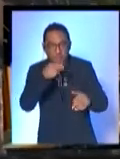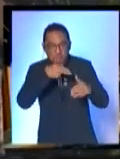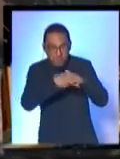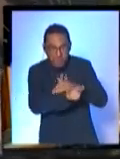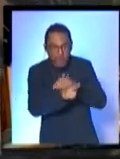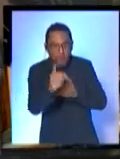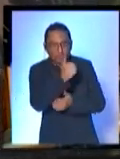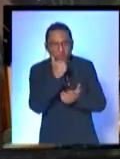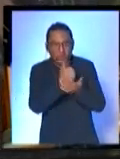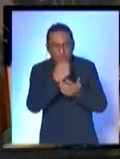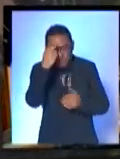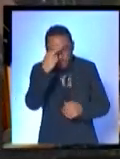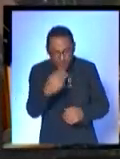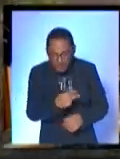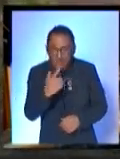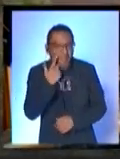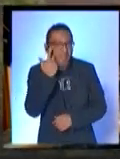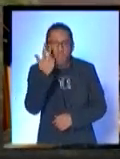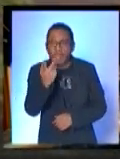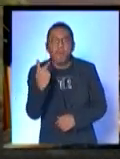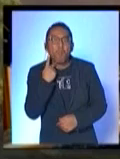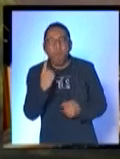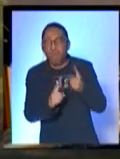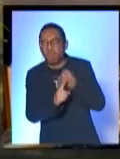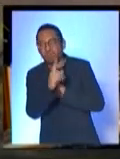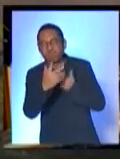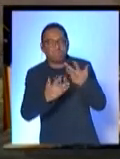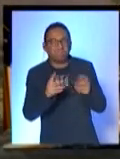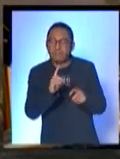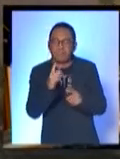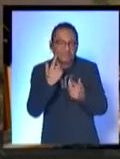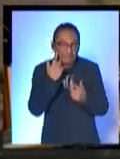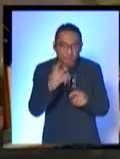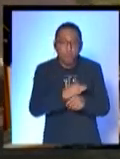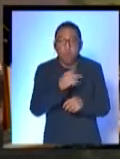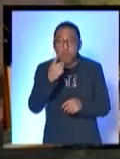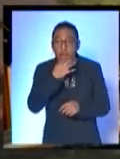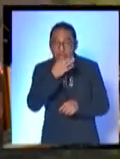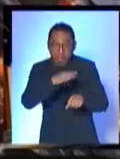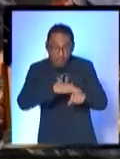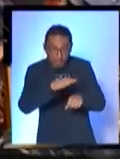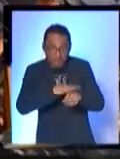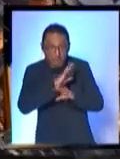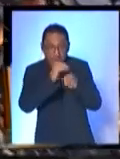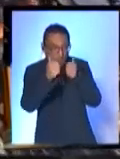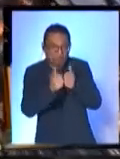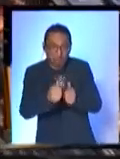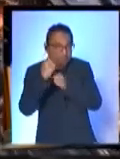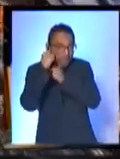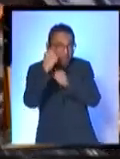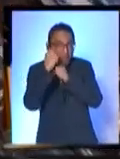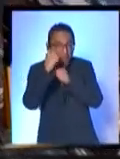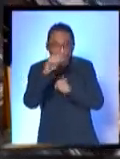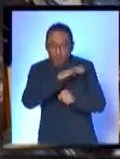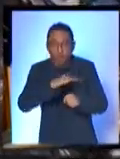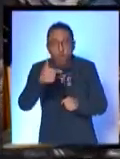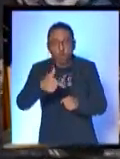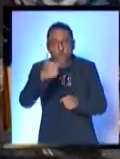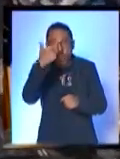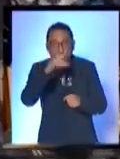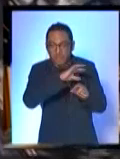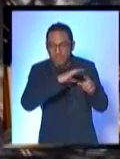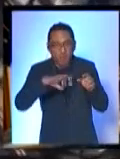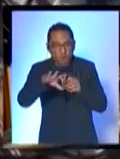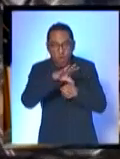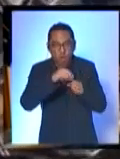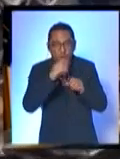de México a no caer en politiquería tras anunciar que realizarán un paro total de actividades en las 12 líneas que integran la red de